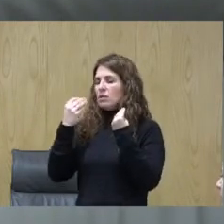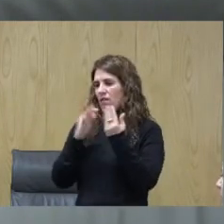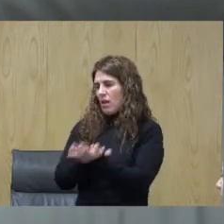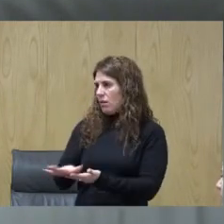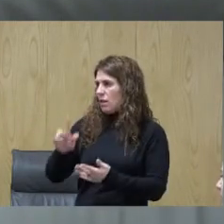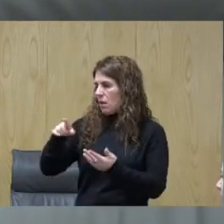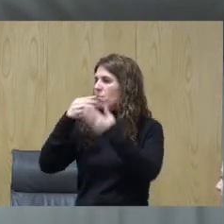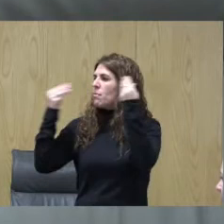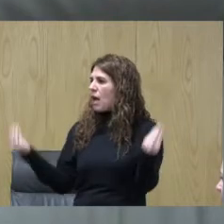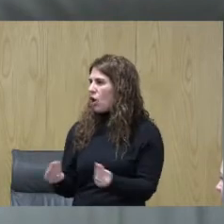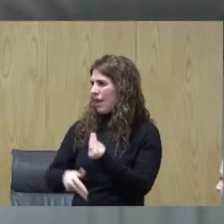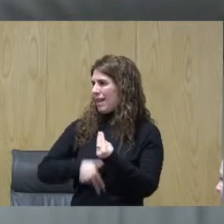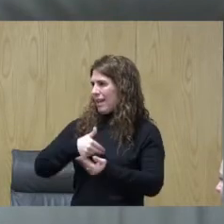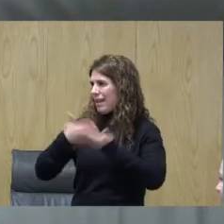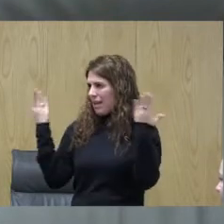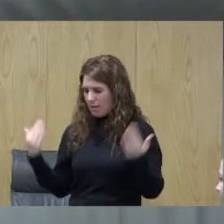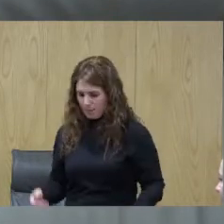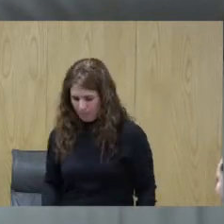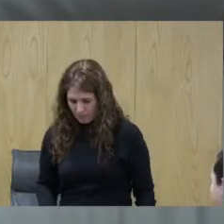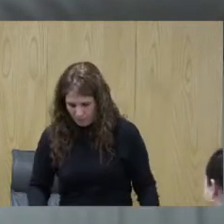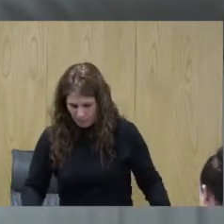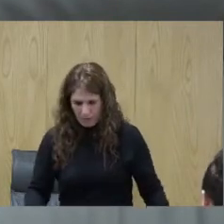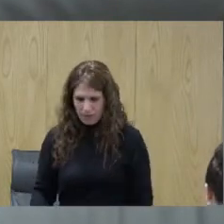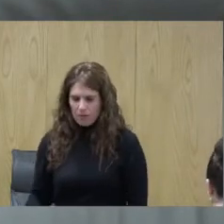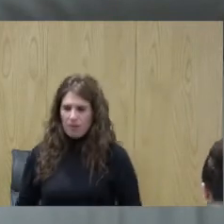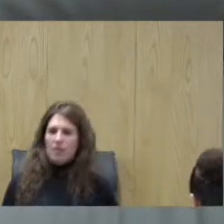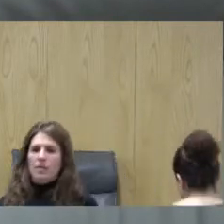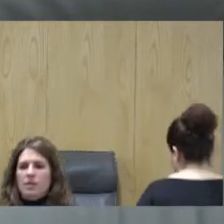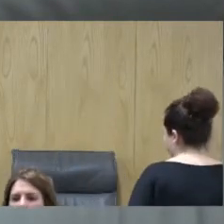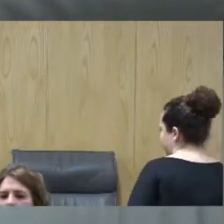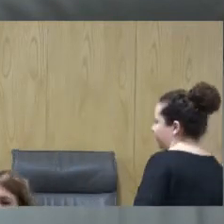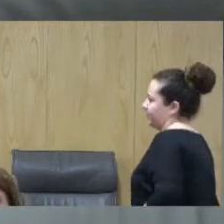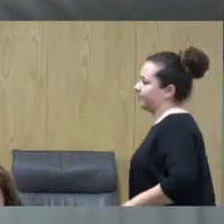también a nivel general, ¿no? Yo creo que eso es, tienes toda la razón. Eso.